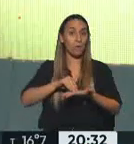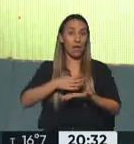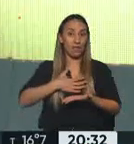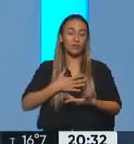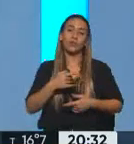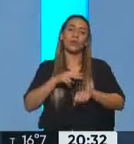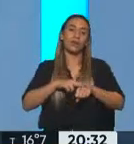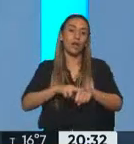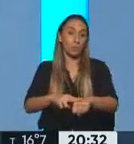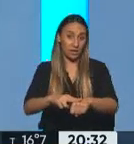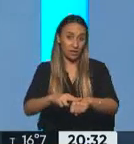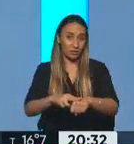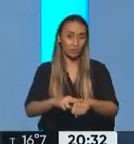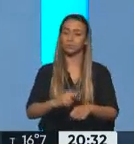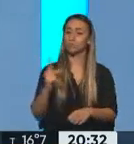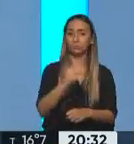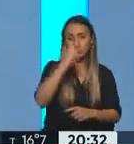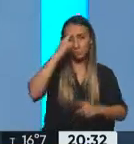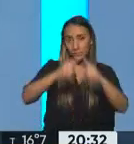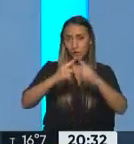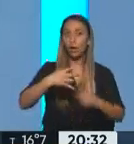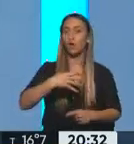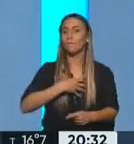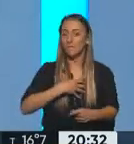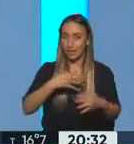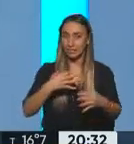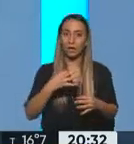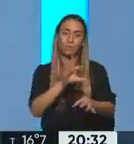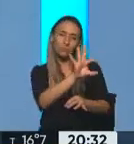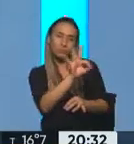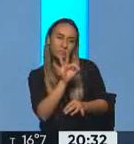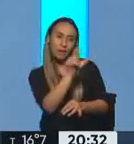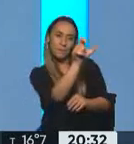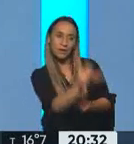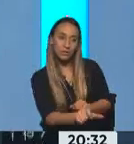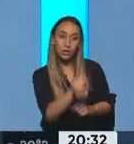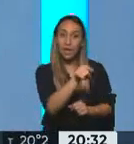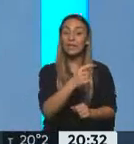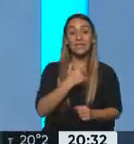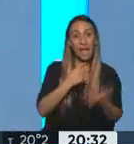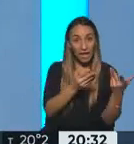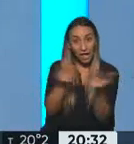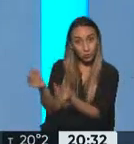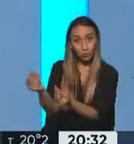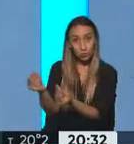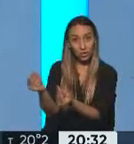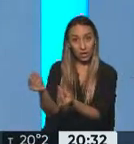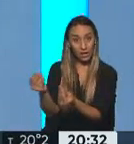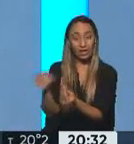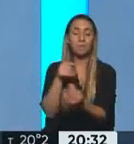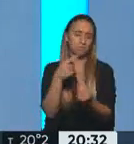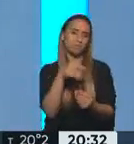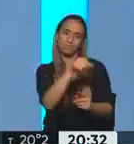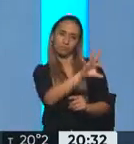es hacerlo con confianza con una persona que quiere brindar una ayuda a estos padres de intención en donde no